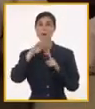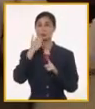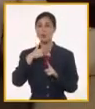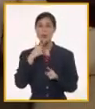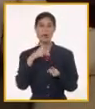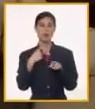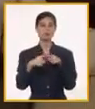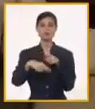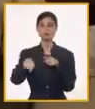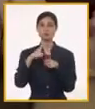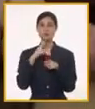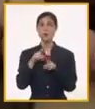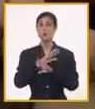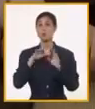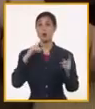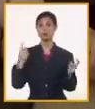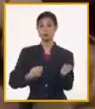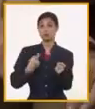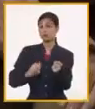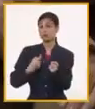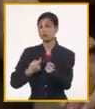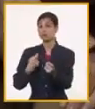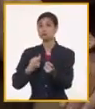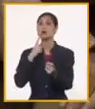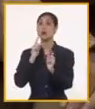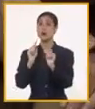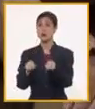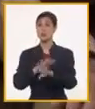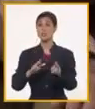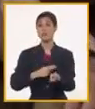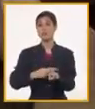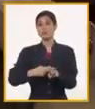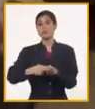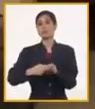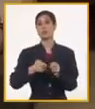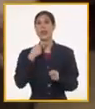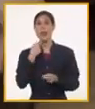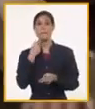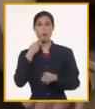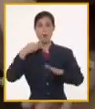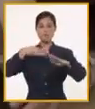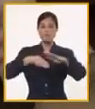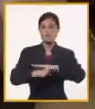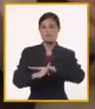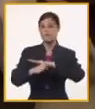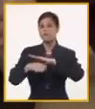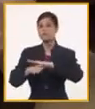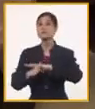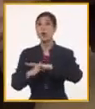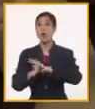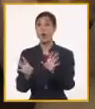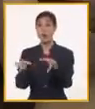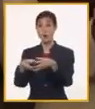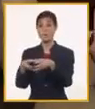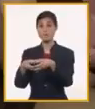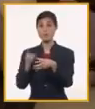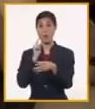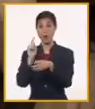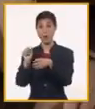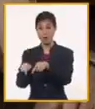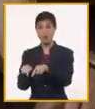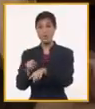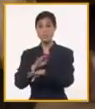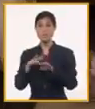unieron, cuando la batalla de Mal Tiempo, que venía la invasión, se unieron ahí. Pero yo conversaba, me decían lo